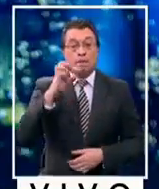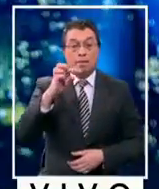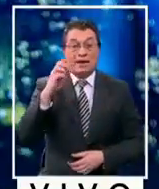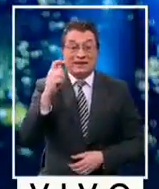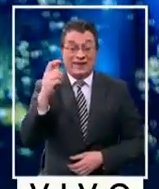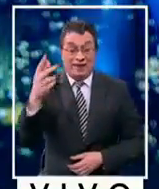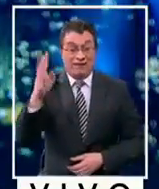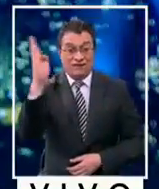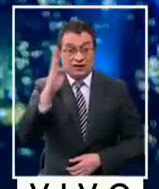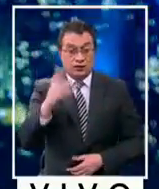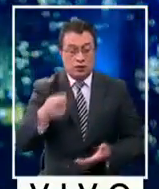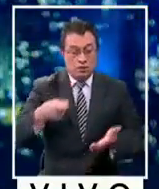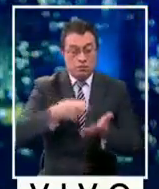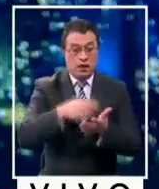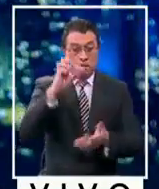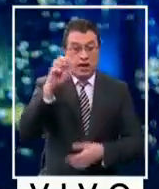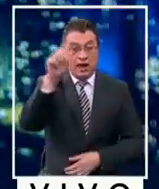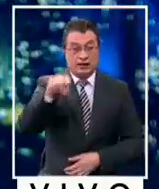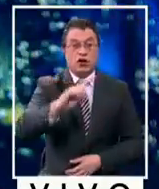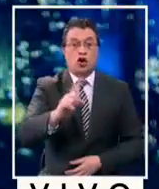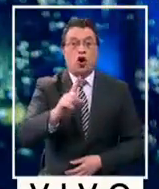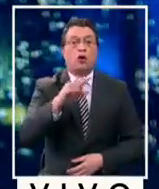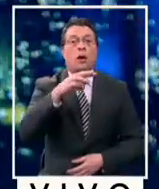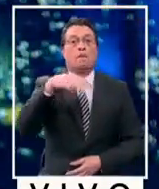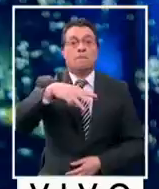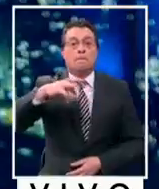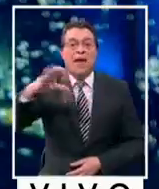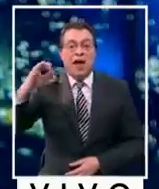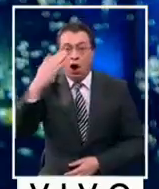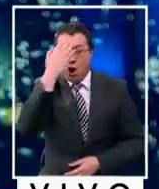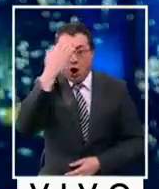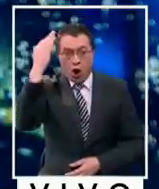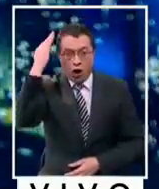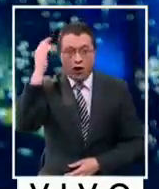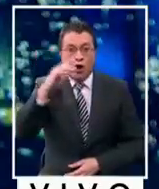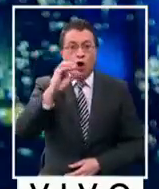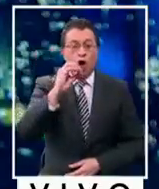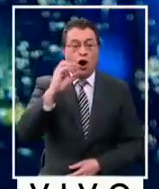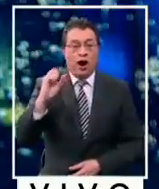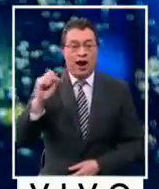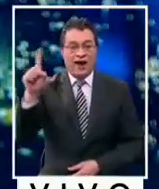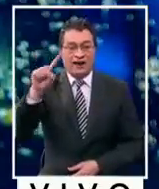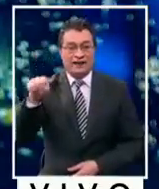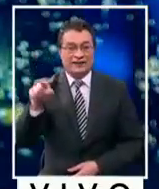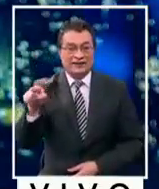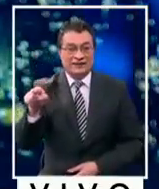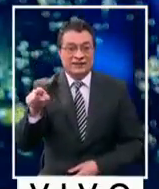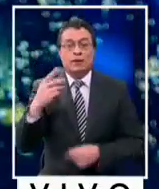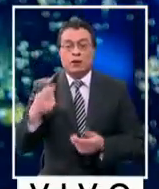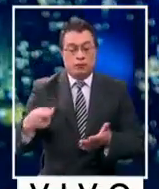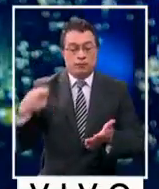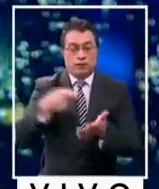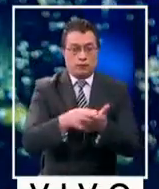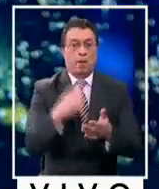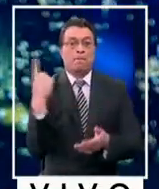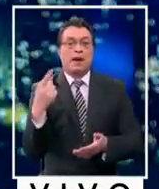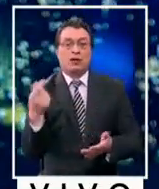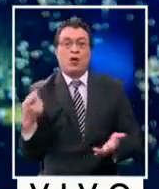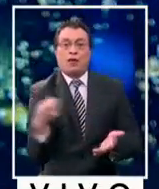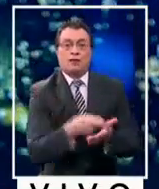brasileño no financió al Partido Socialista sino a MEO, como si OAS no hubiera hecho aportes por cuenta